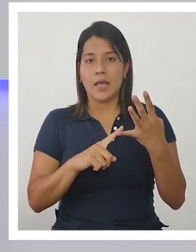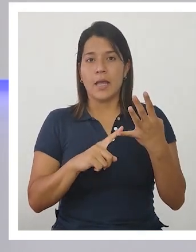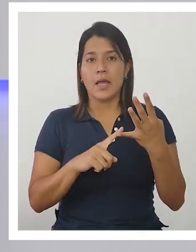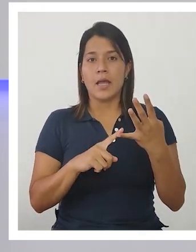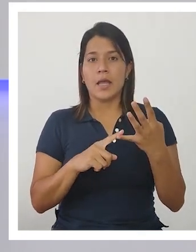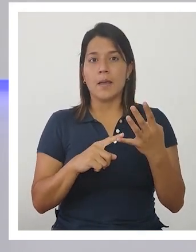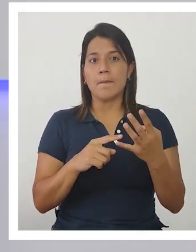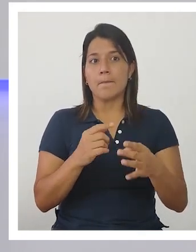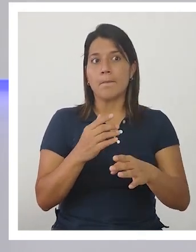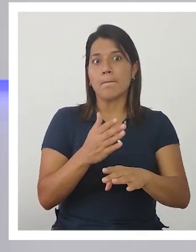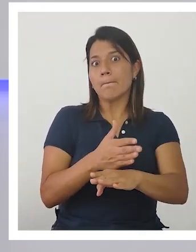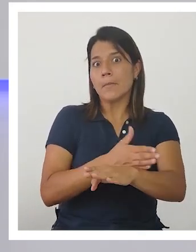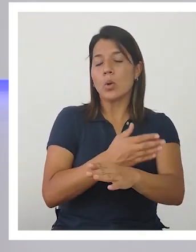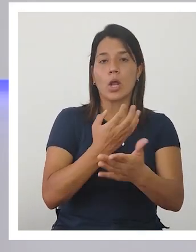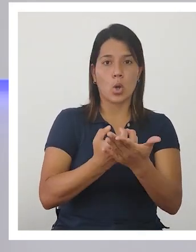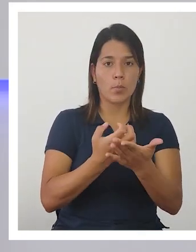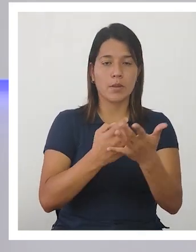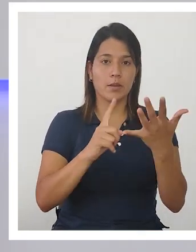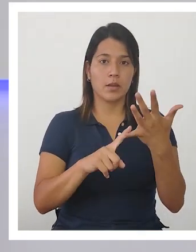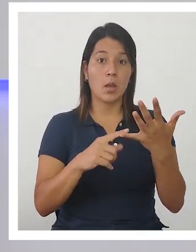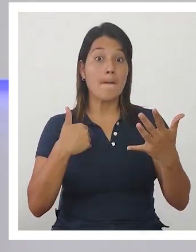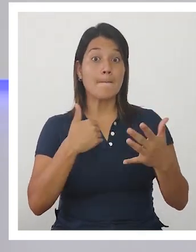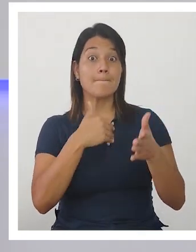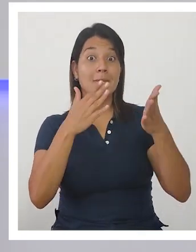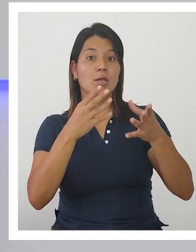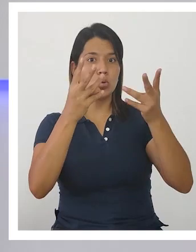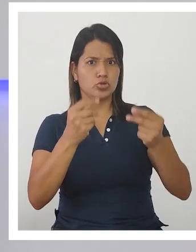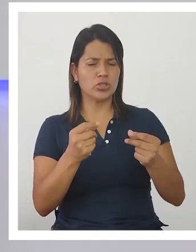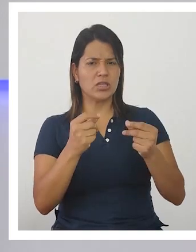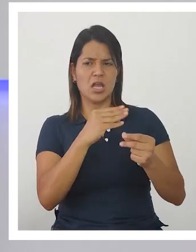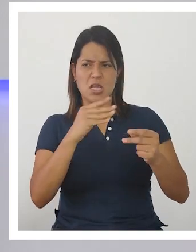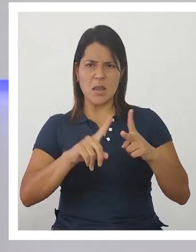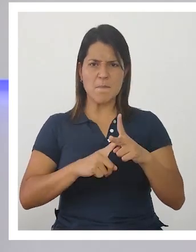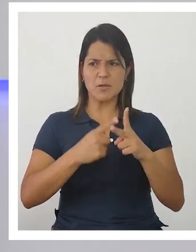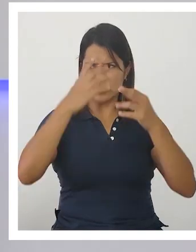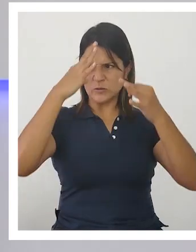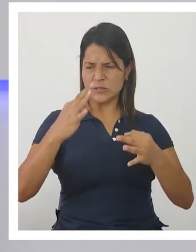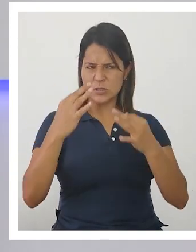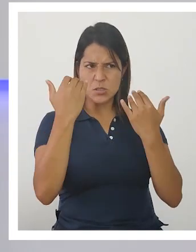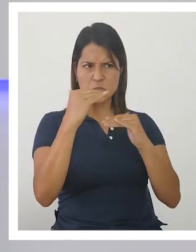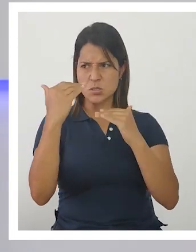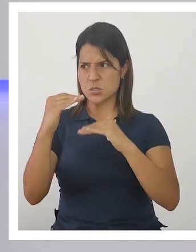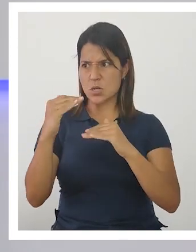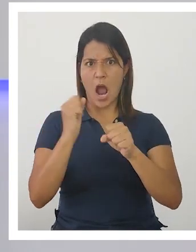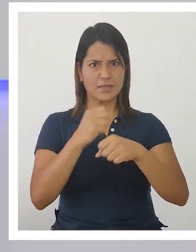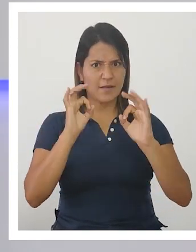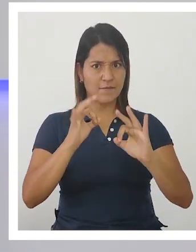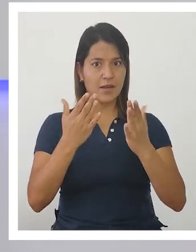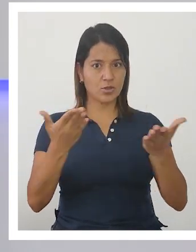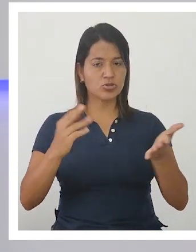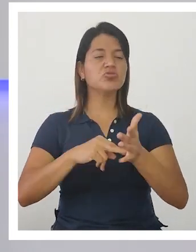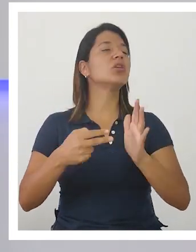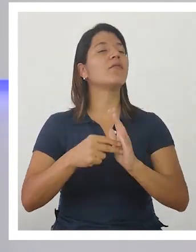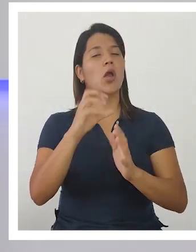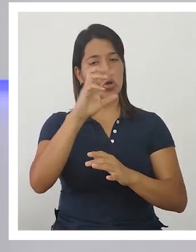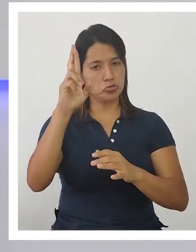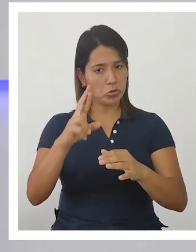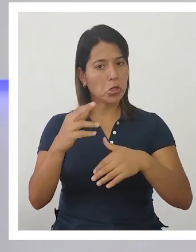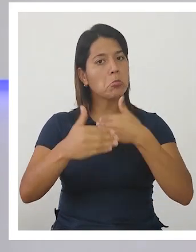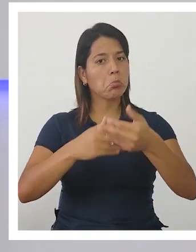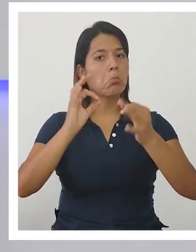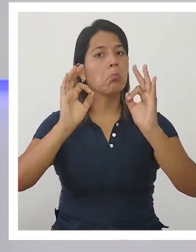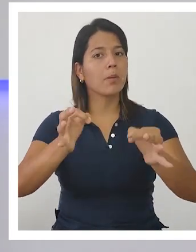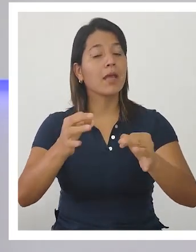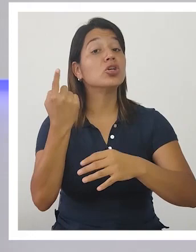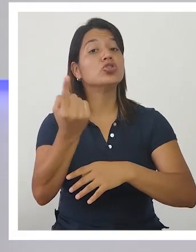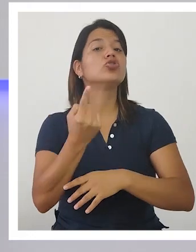economía y un ministro de Hacienda que se socó la faja y está haciendo bien las cosas, quiere decir que Costa Rica va por muy buen camino. Solamente